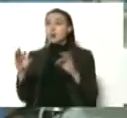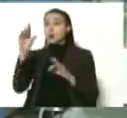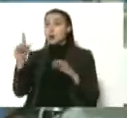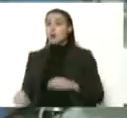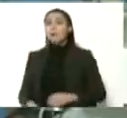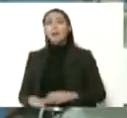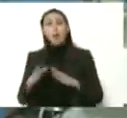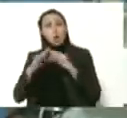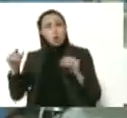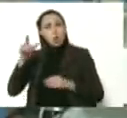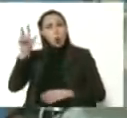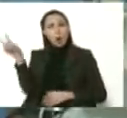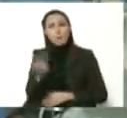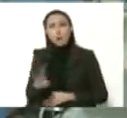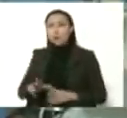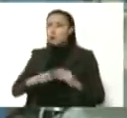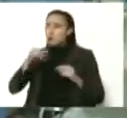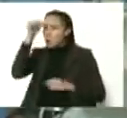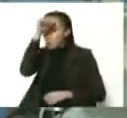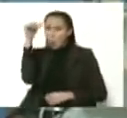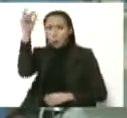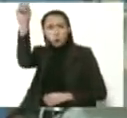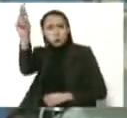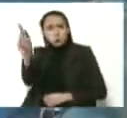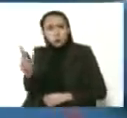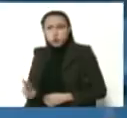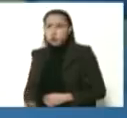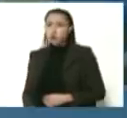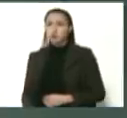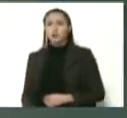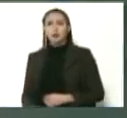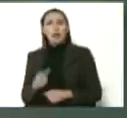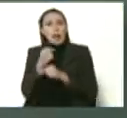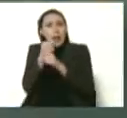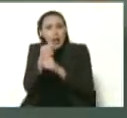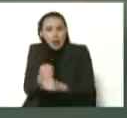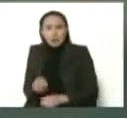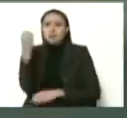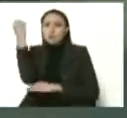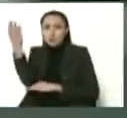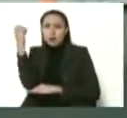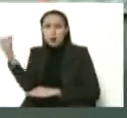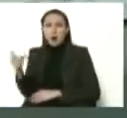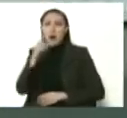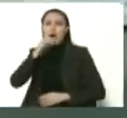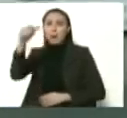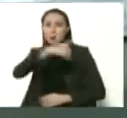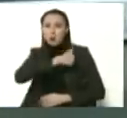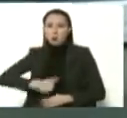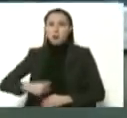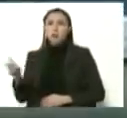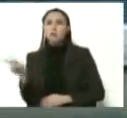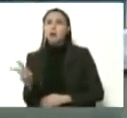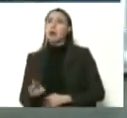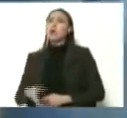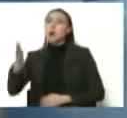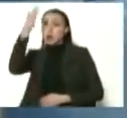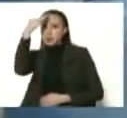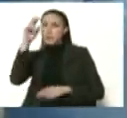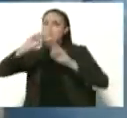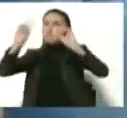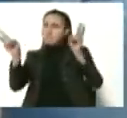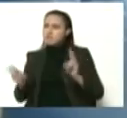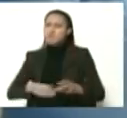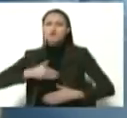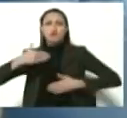toda Venezuela, que ya todos los domingos espera esta locución presidencial para enterarse de primera mano de